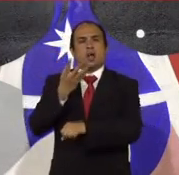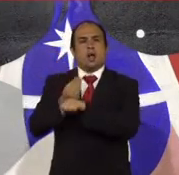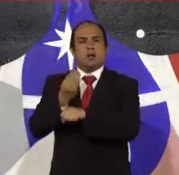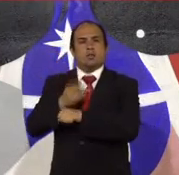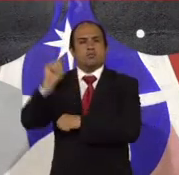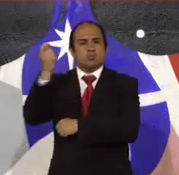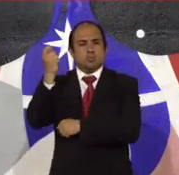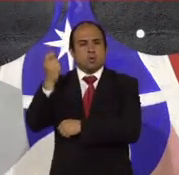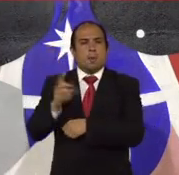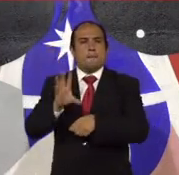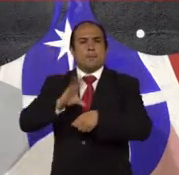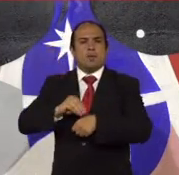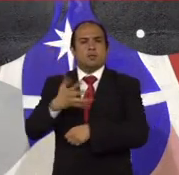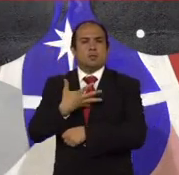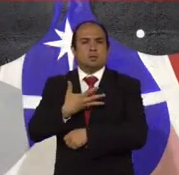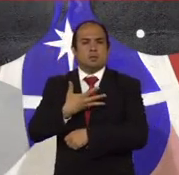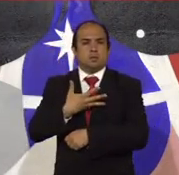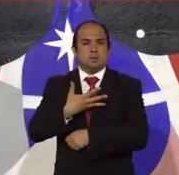permiten tener